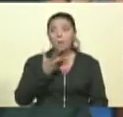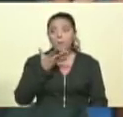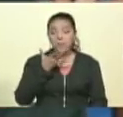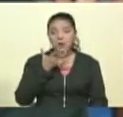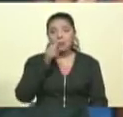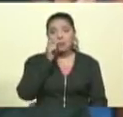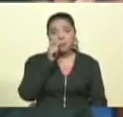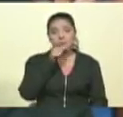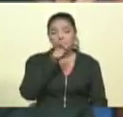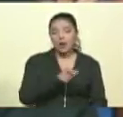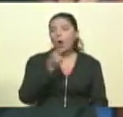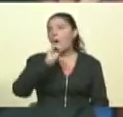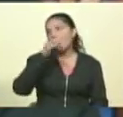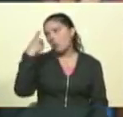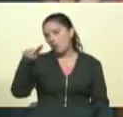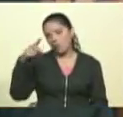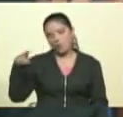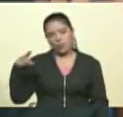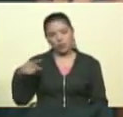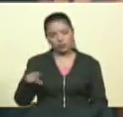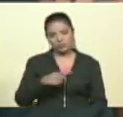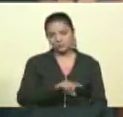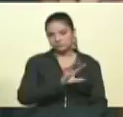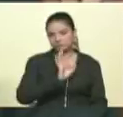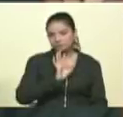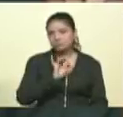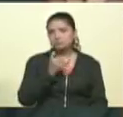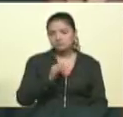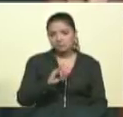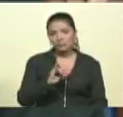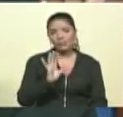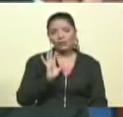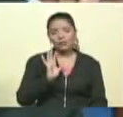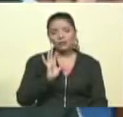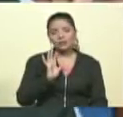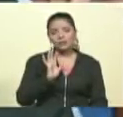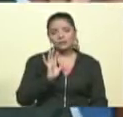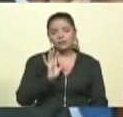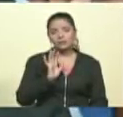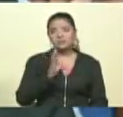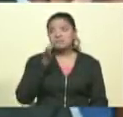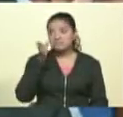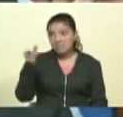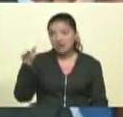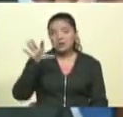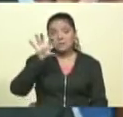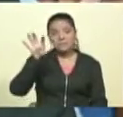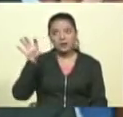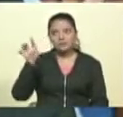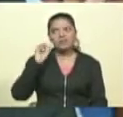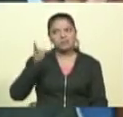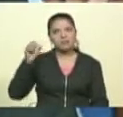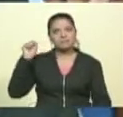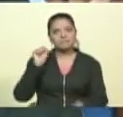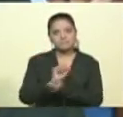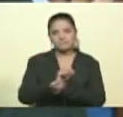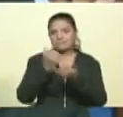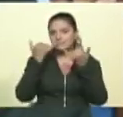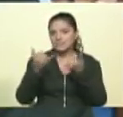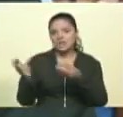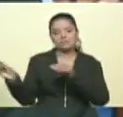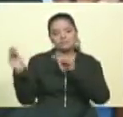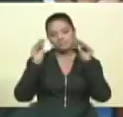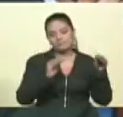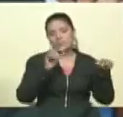ciudadano u otros, por ejemplo, tengan a mal presentarse en estos países, capturarlos, porque es lo